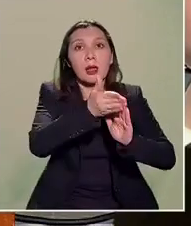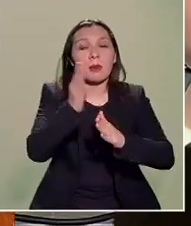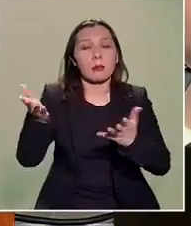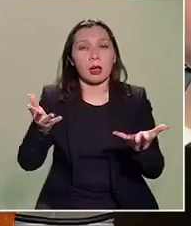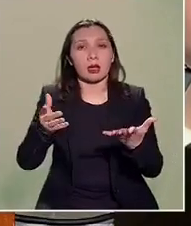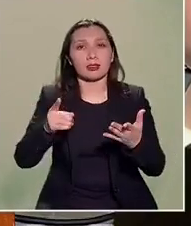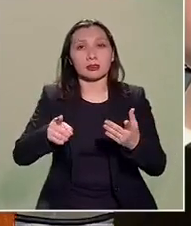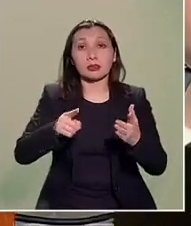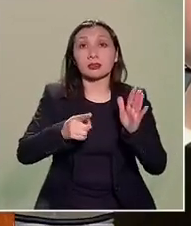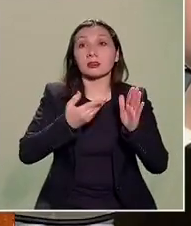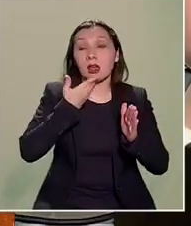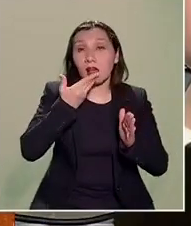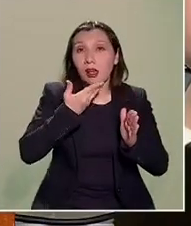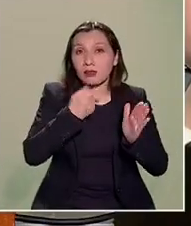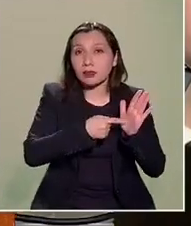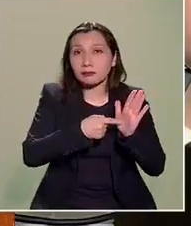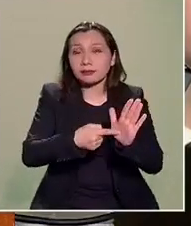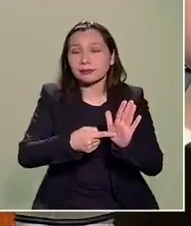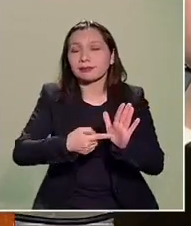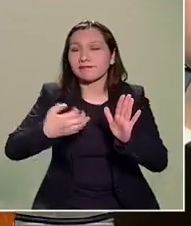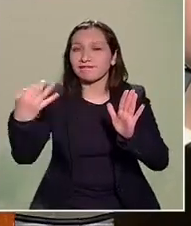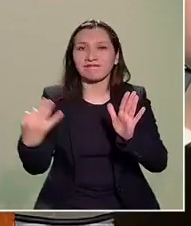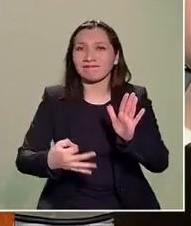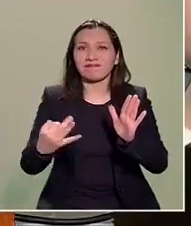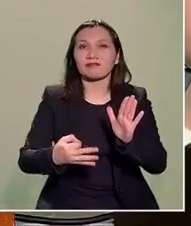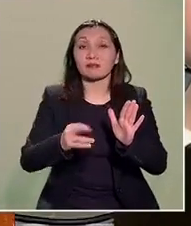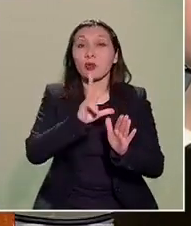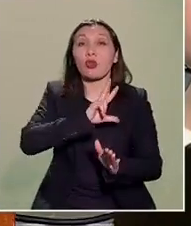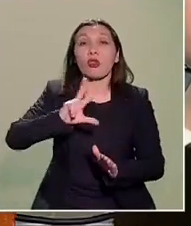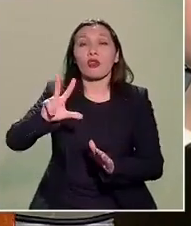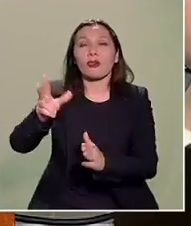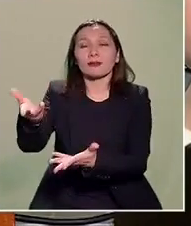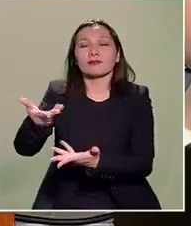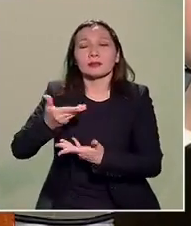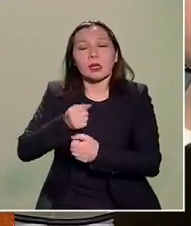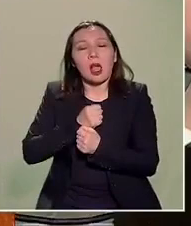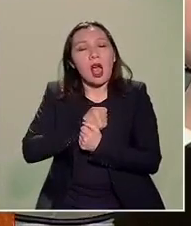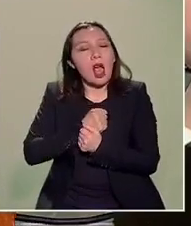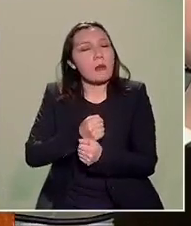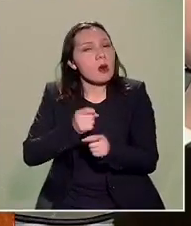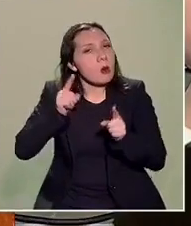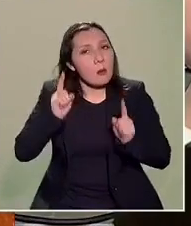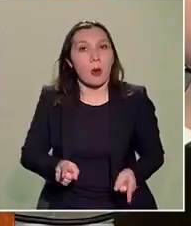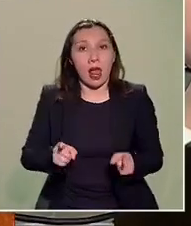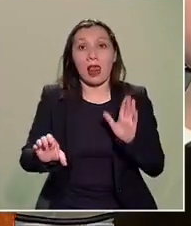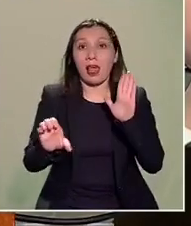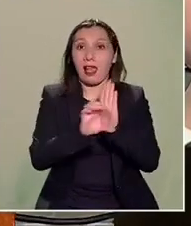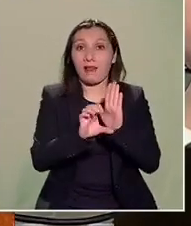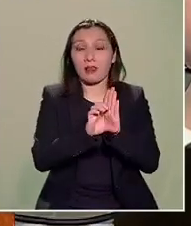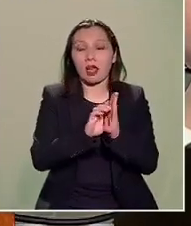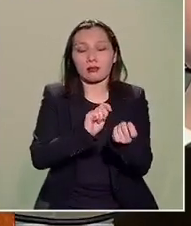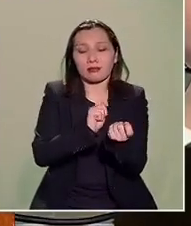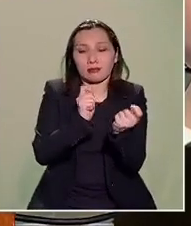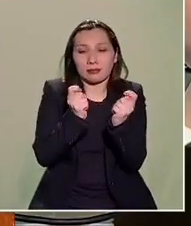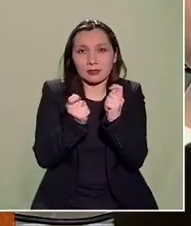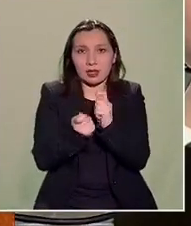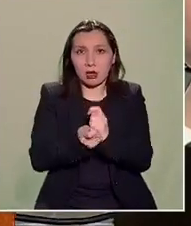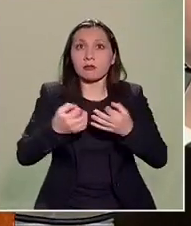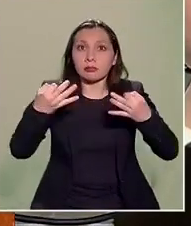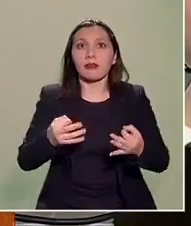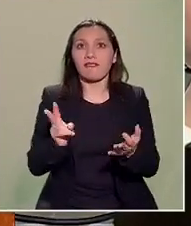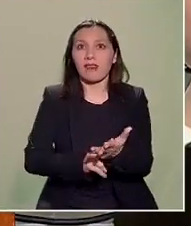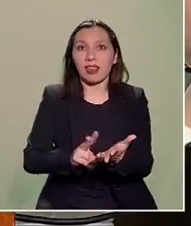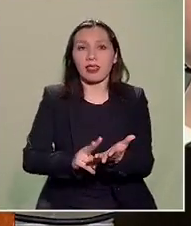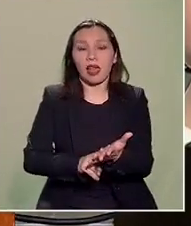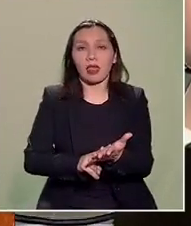esta palabra refleja nítidamente cuanto dios nos ama y que el evangelio restaure en forma literal